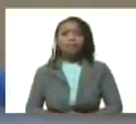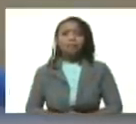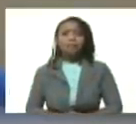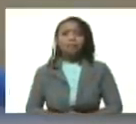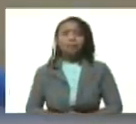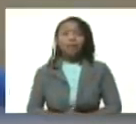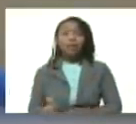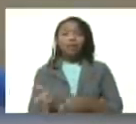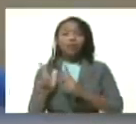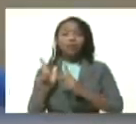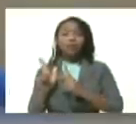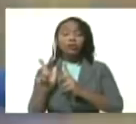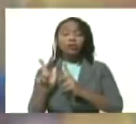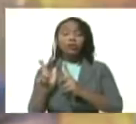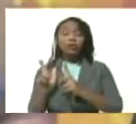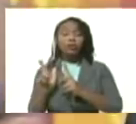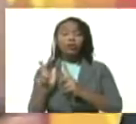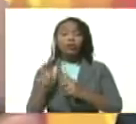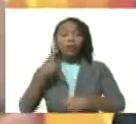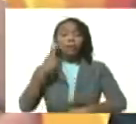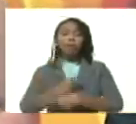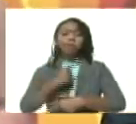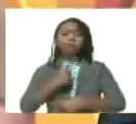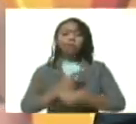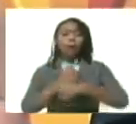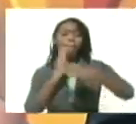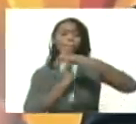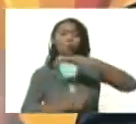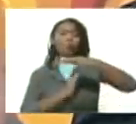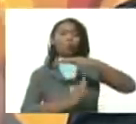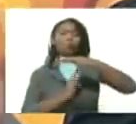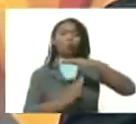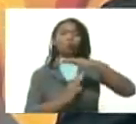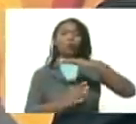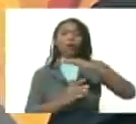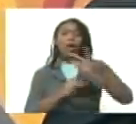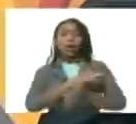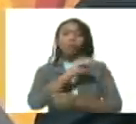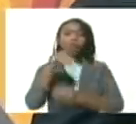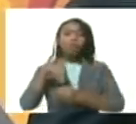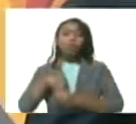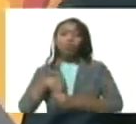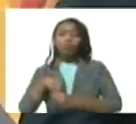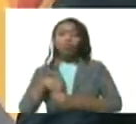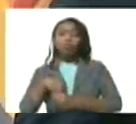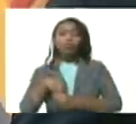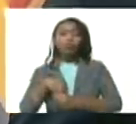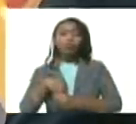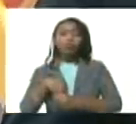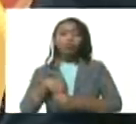Las autoridades con competencia en migrantes, en refugiados,